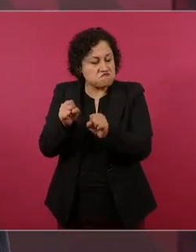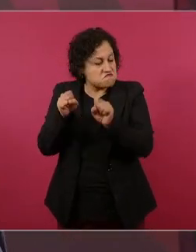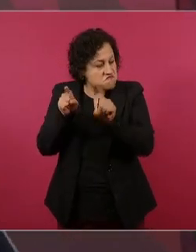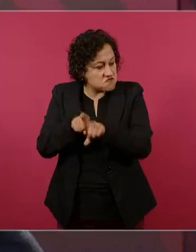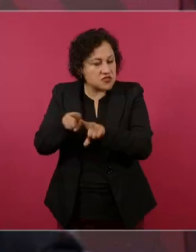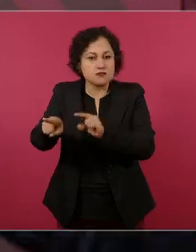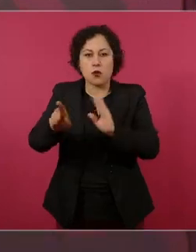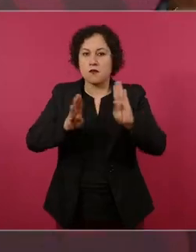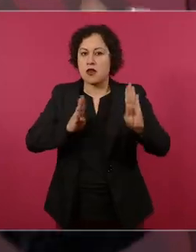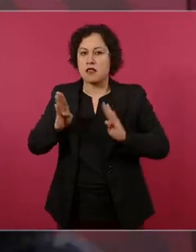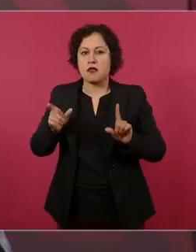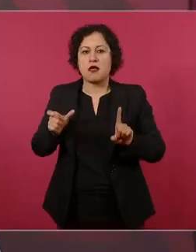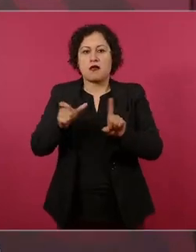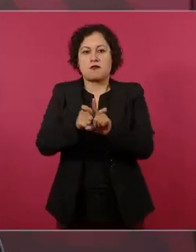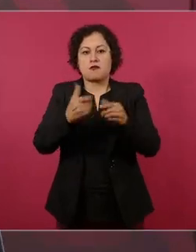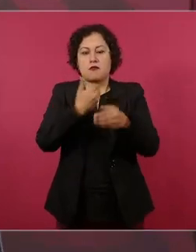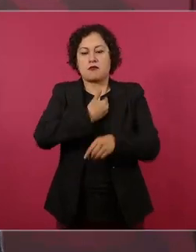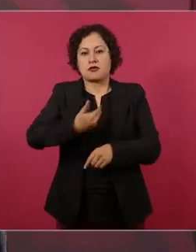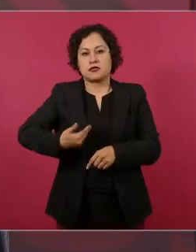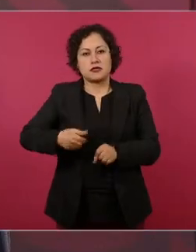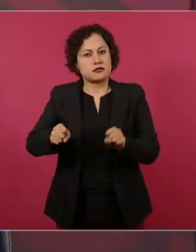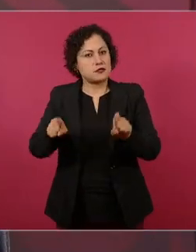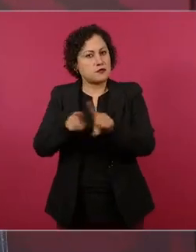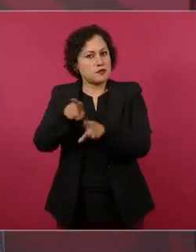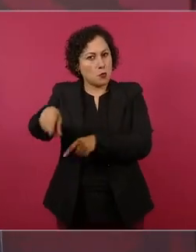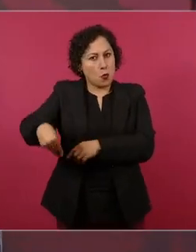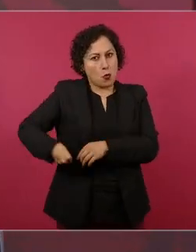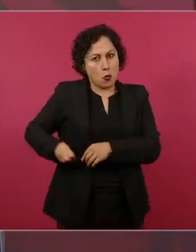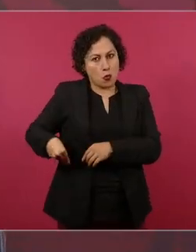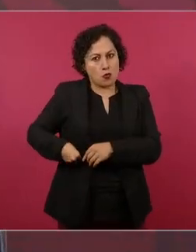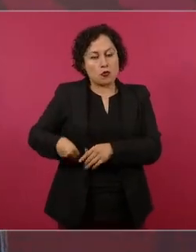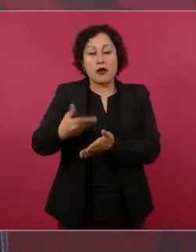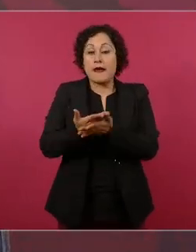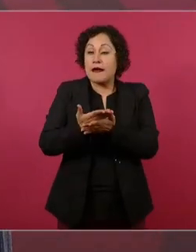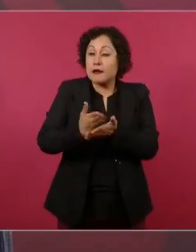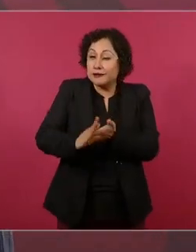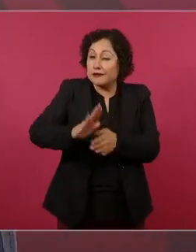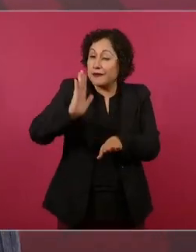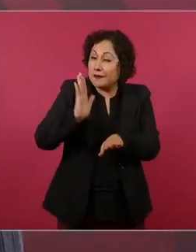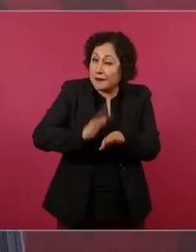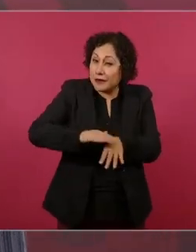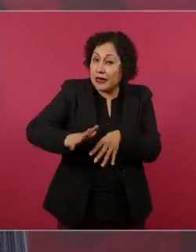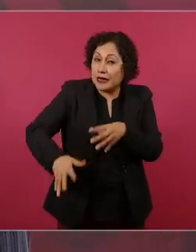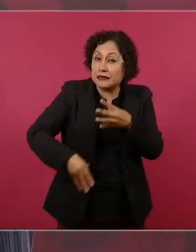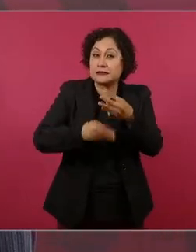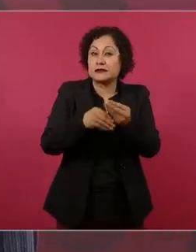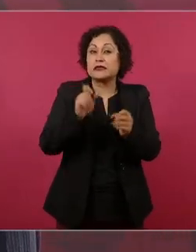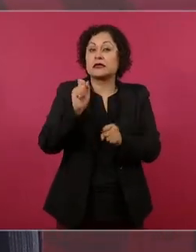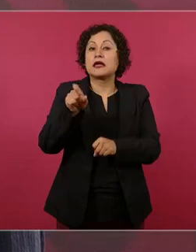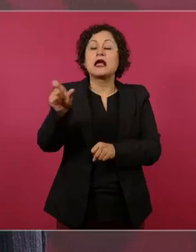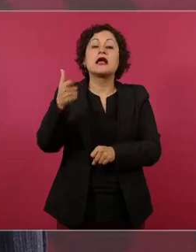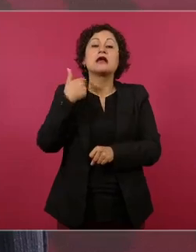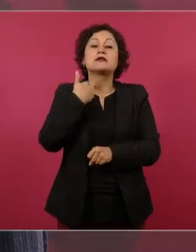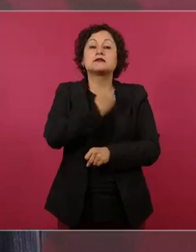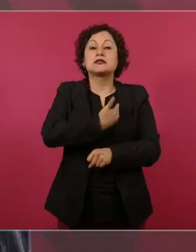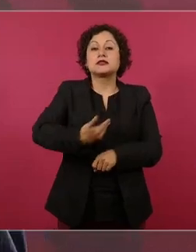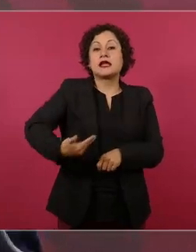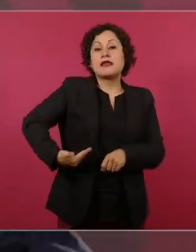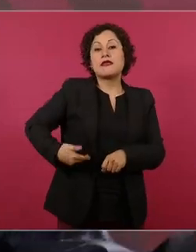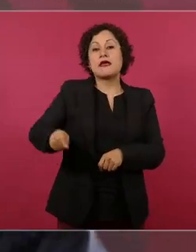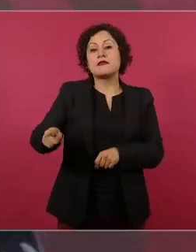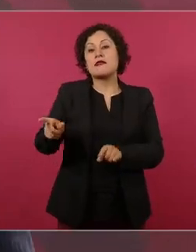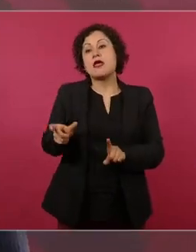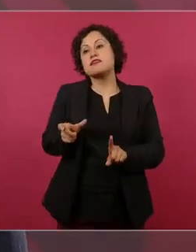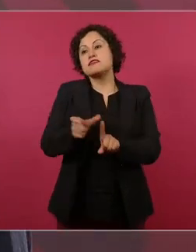y agréguenle que habían 8,000 elementos cuidando al presidente, pues por